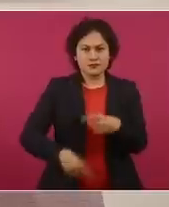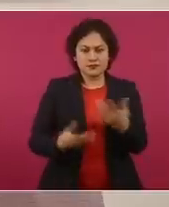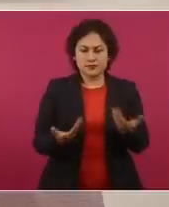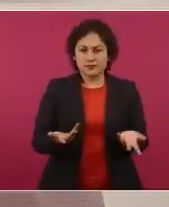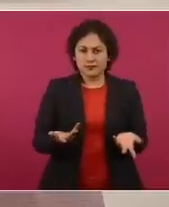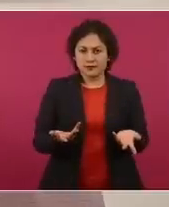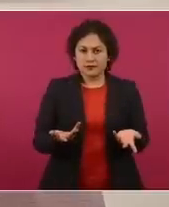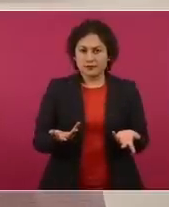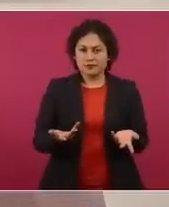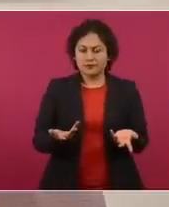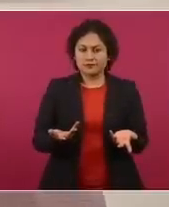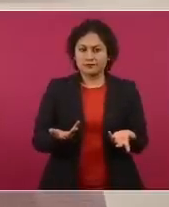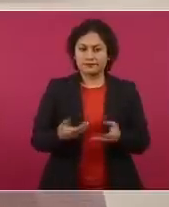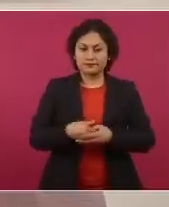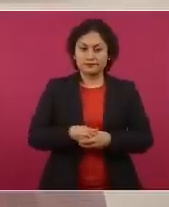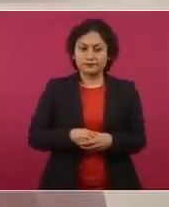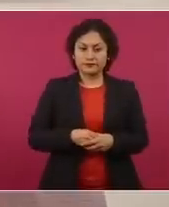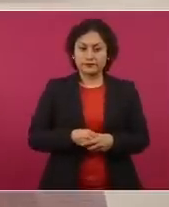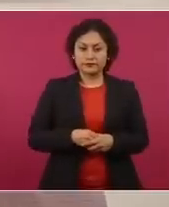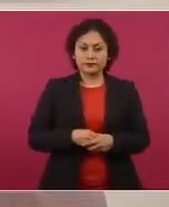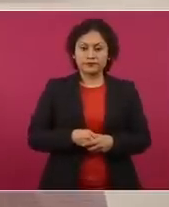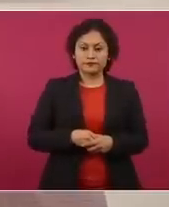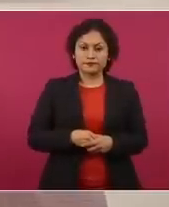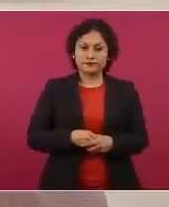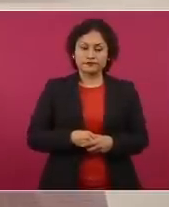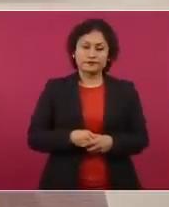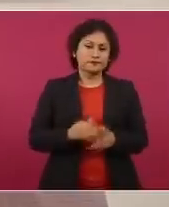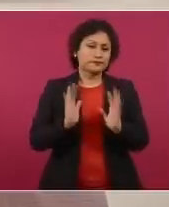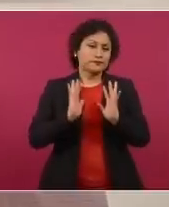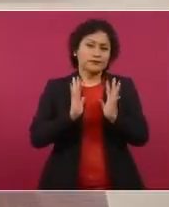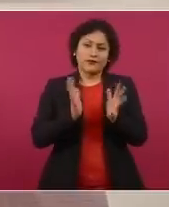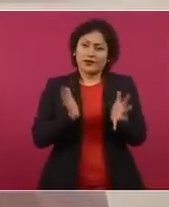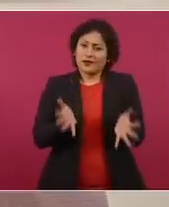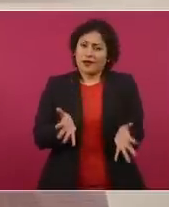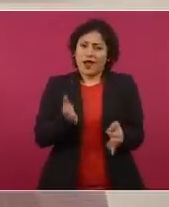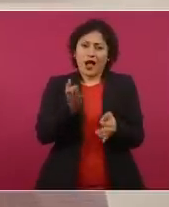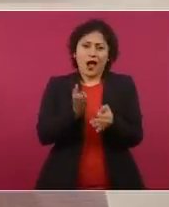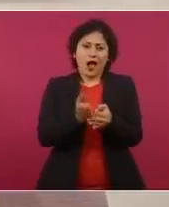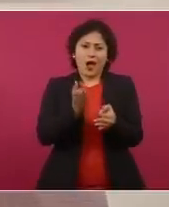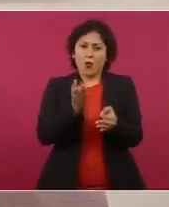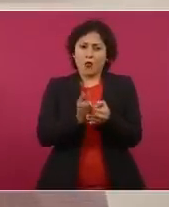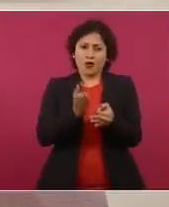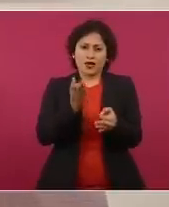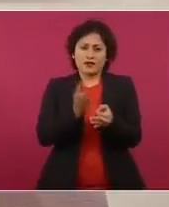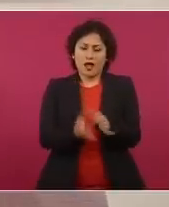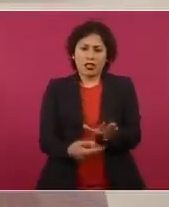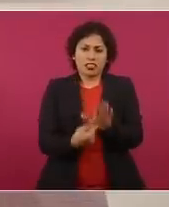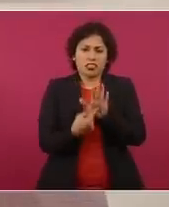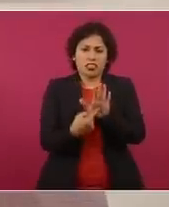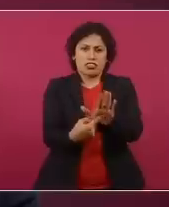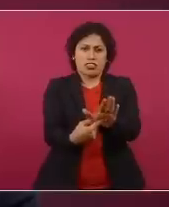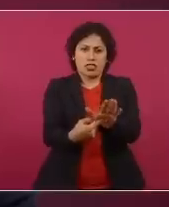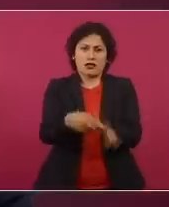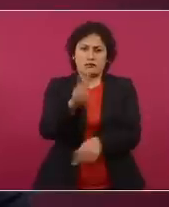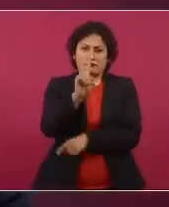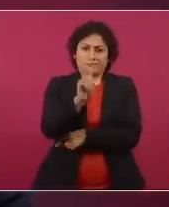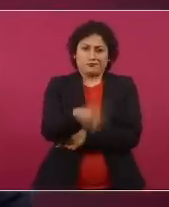10 ya de manera abierta, descarada, un poder al